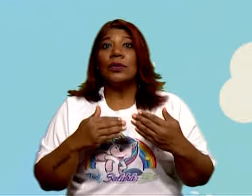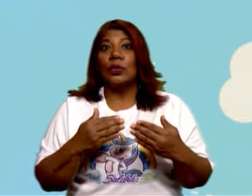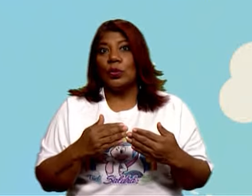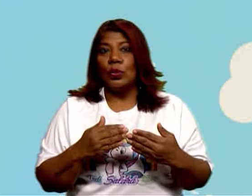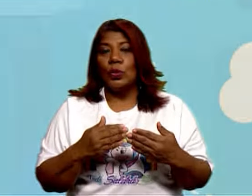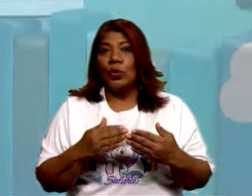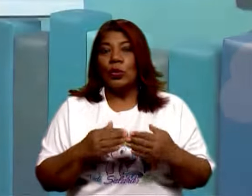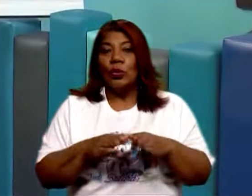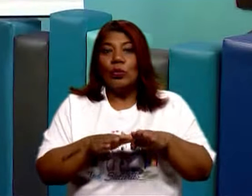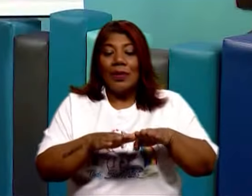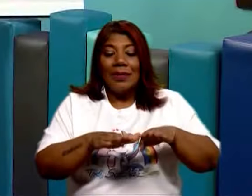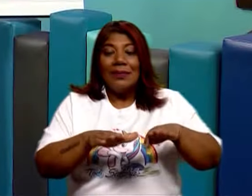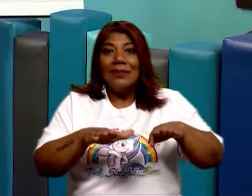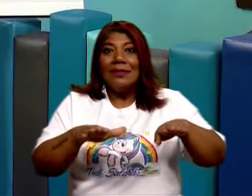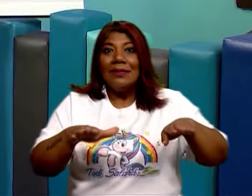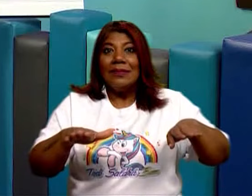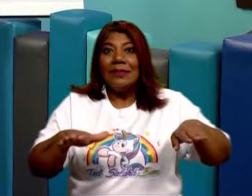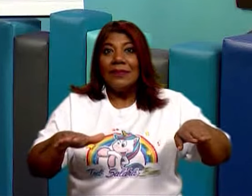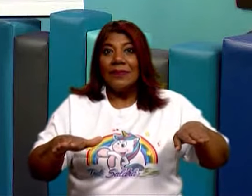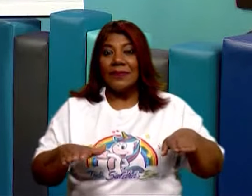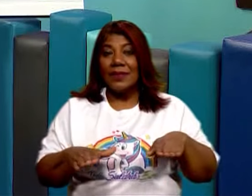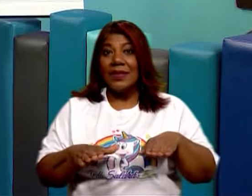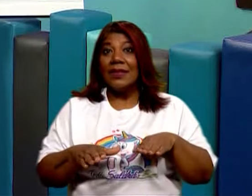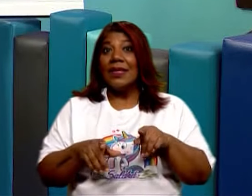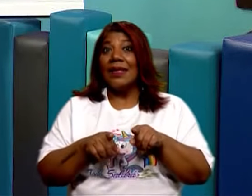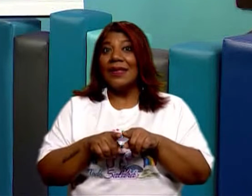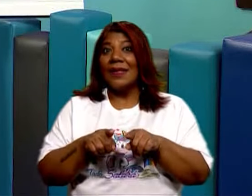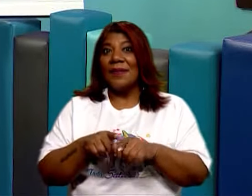las mesetas y los valles.